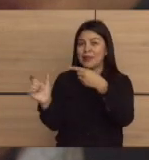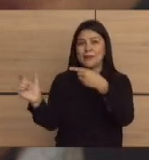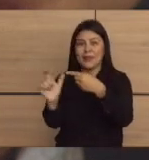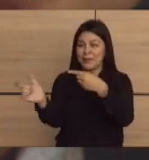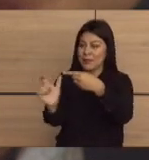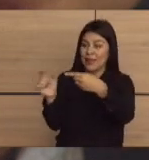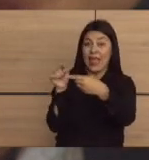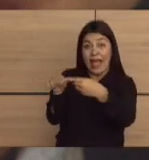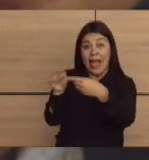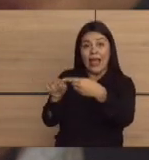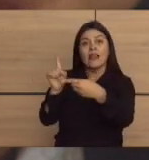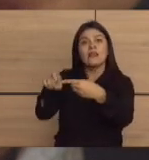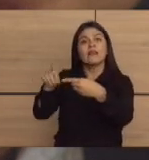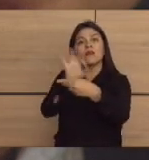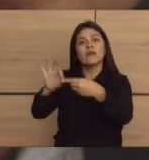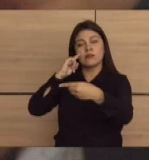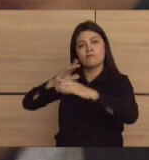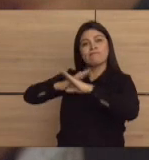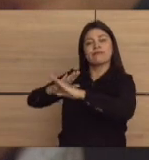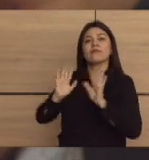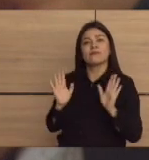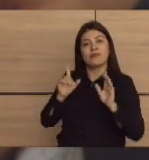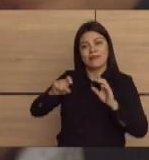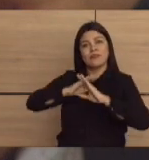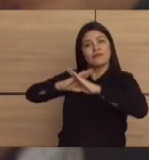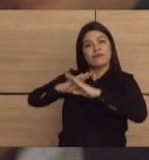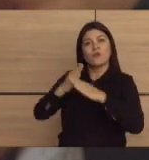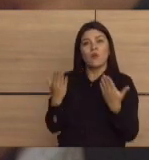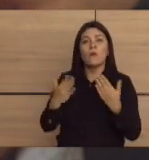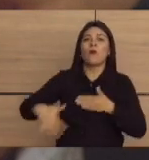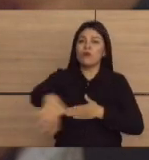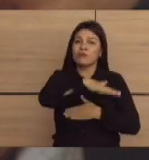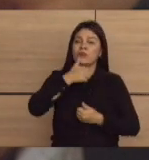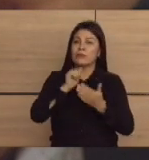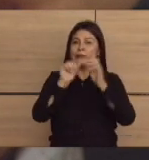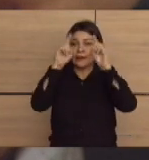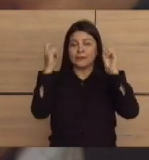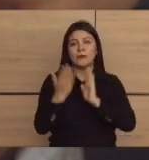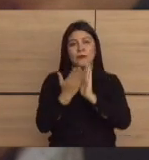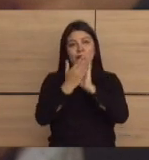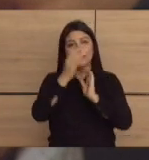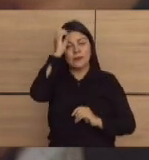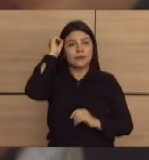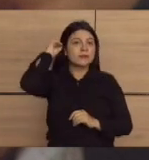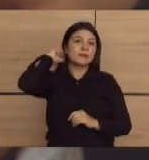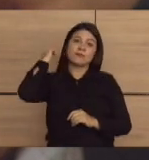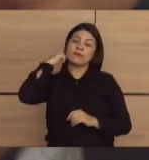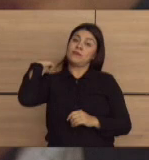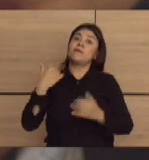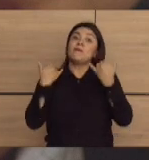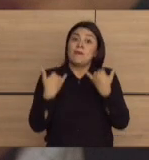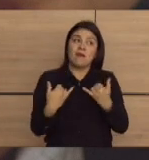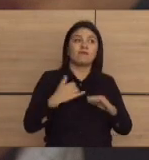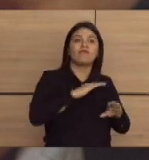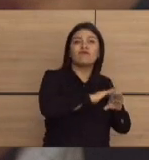tenemos una capacidad para prevenirlos en la solvencia y en la estructura del sistema educativo. Yo creo que esta invitación